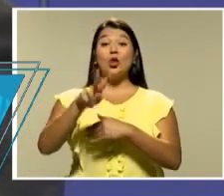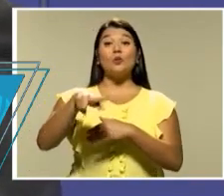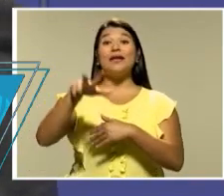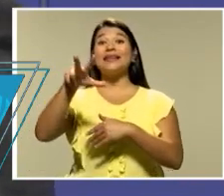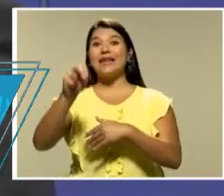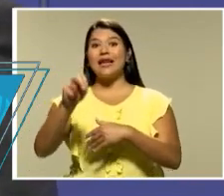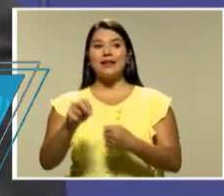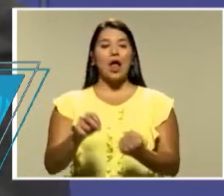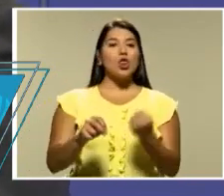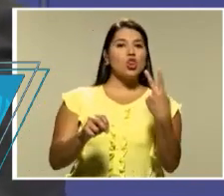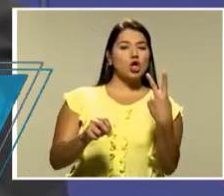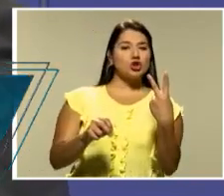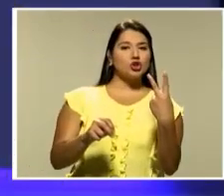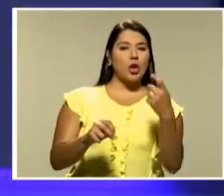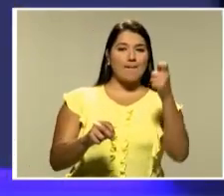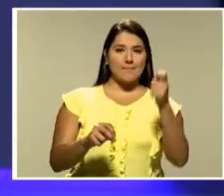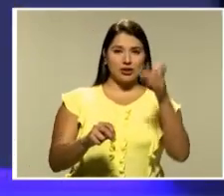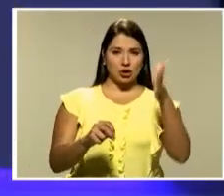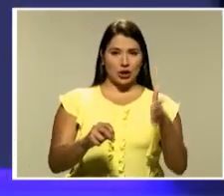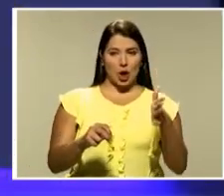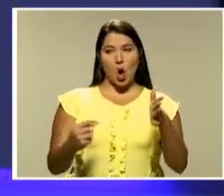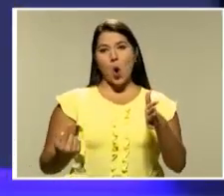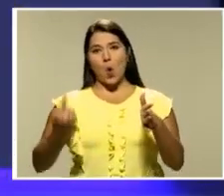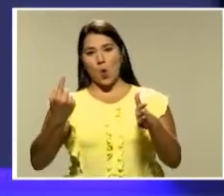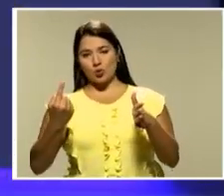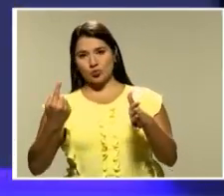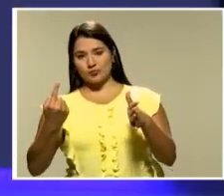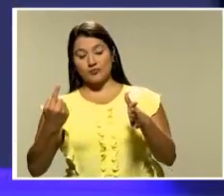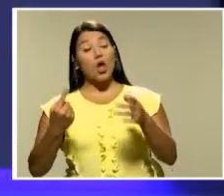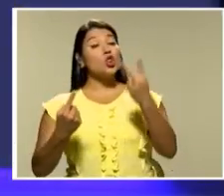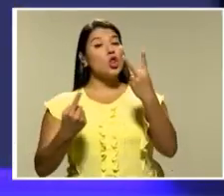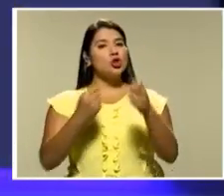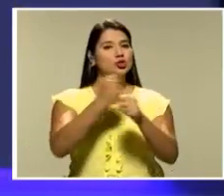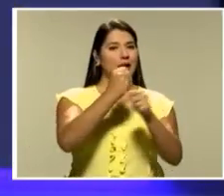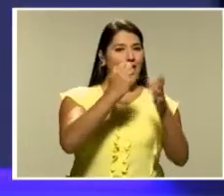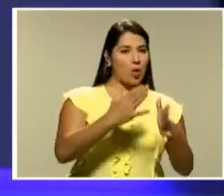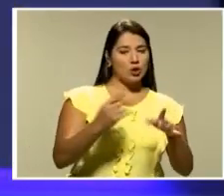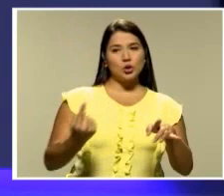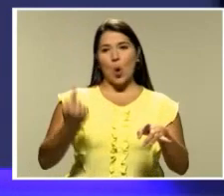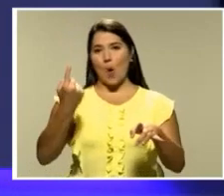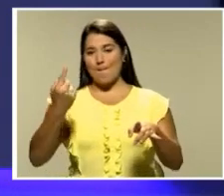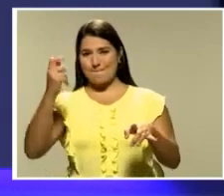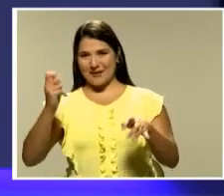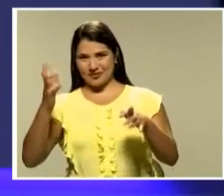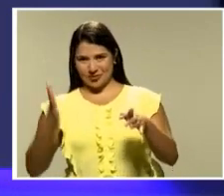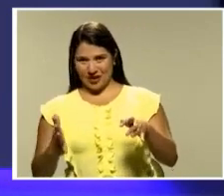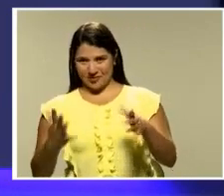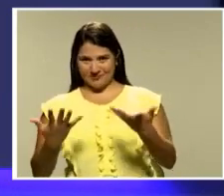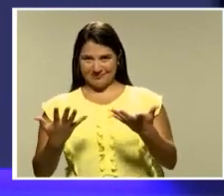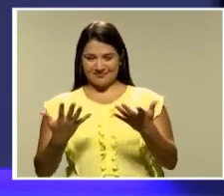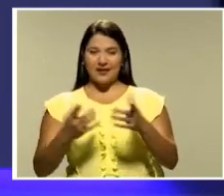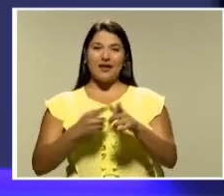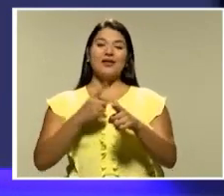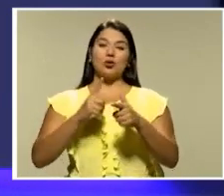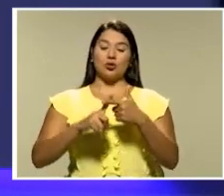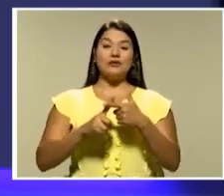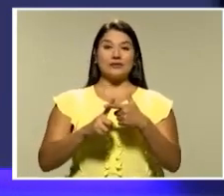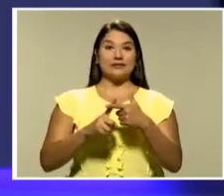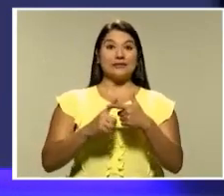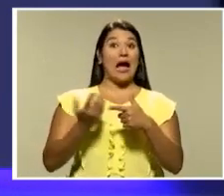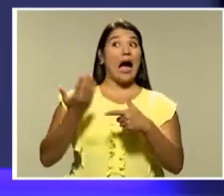seguirá bajando. O sea que la carga que tienen que soportar esos trabajadores para mantener financiado el